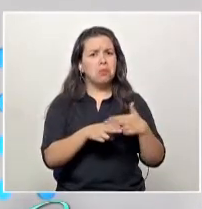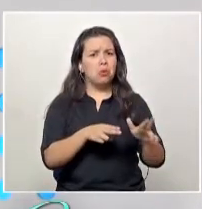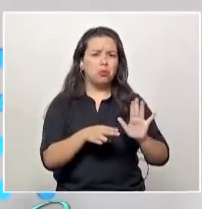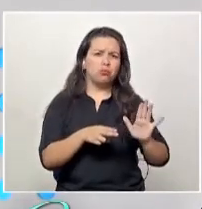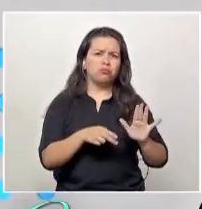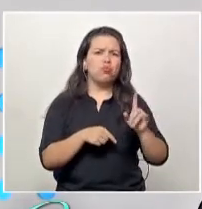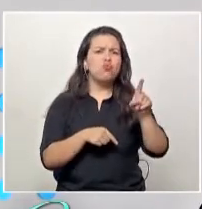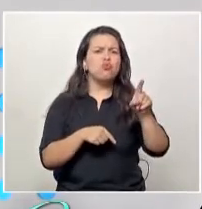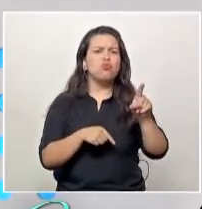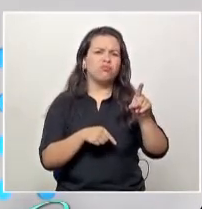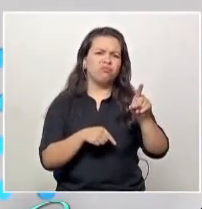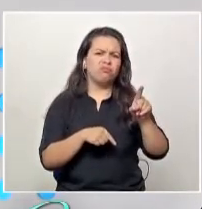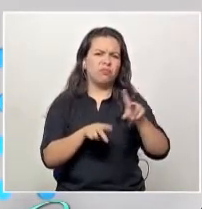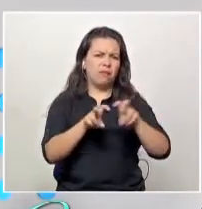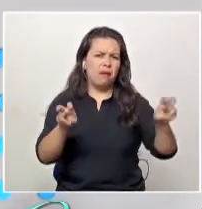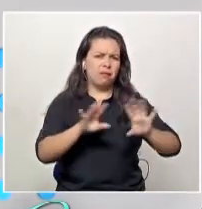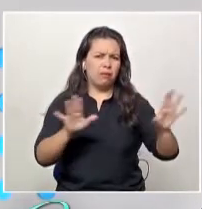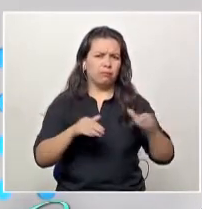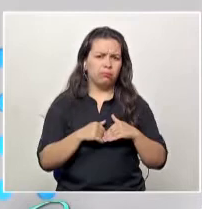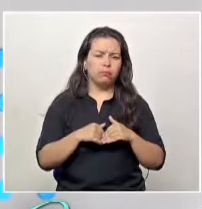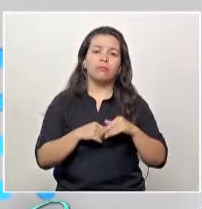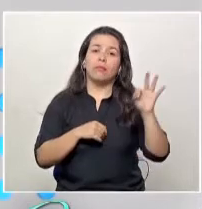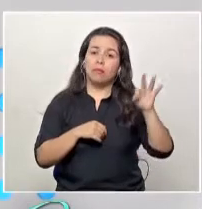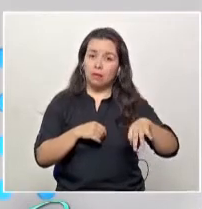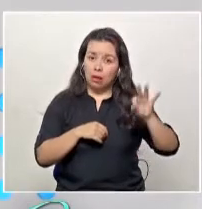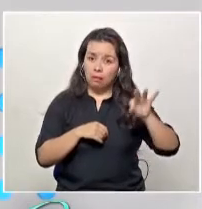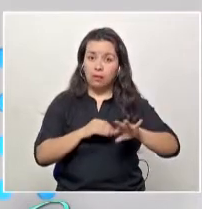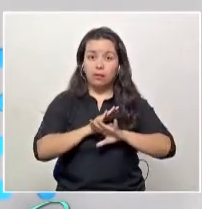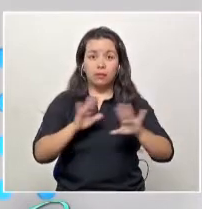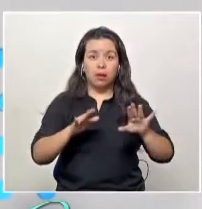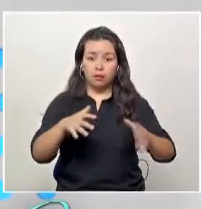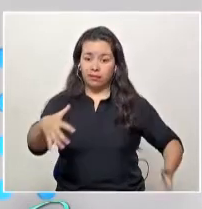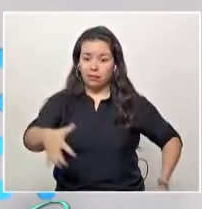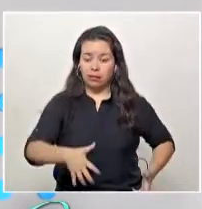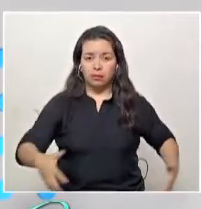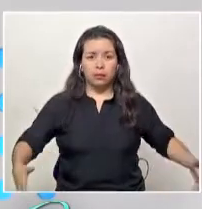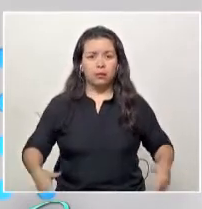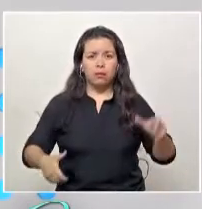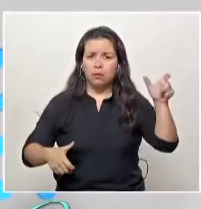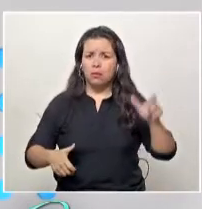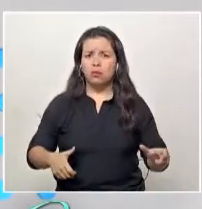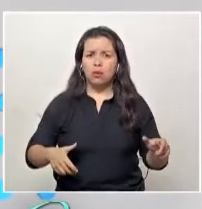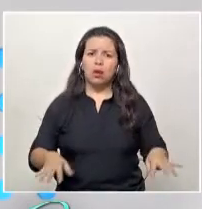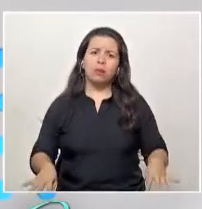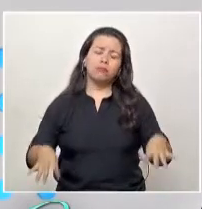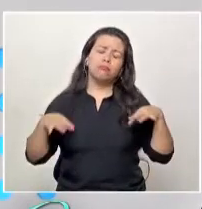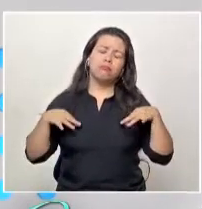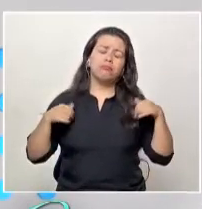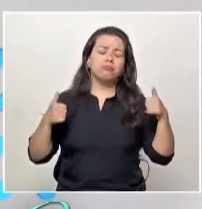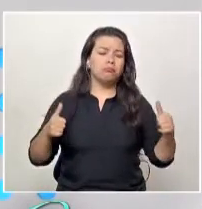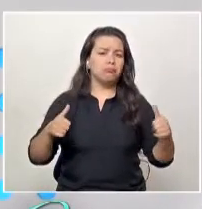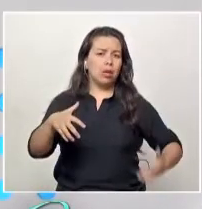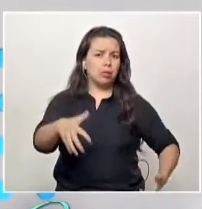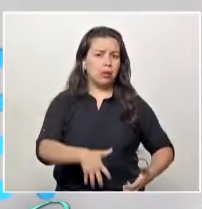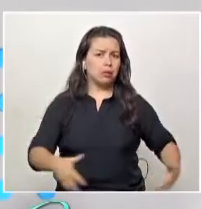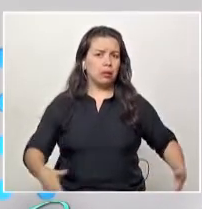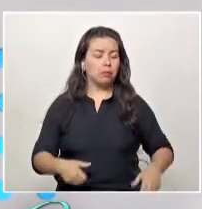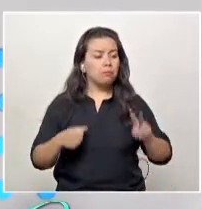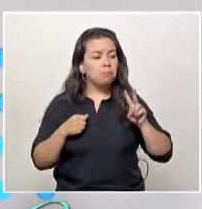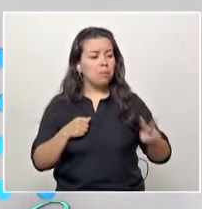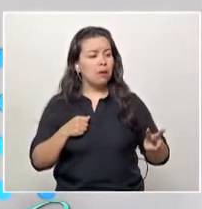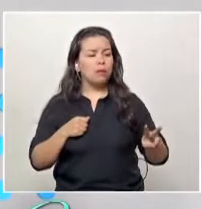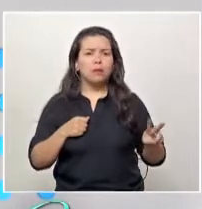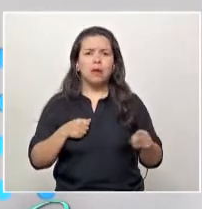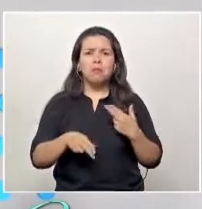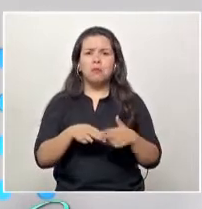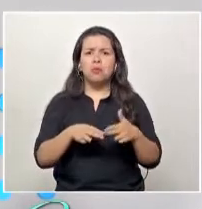un grado. Se le mandó por otros 3 meses, los cuales ya no se los puse porque mi hija dormía bien con la férula y al ver que faltaba